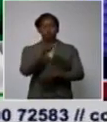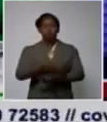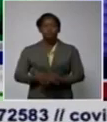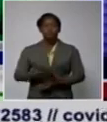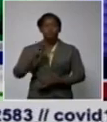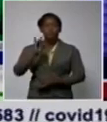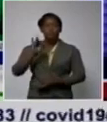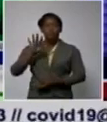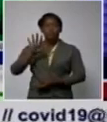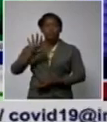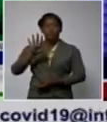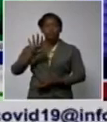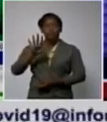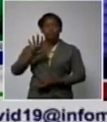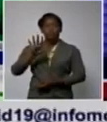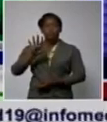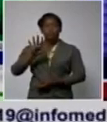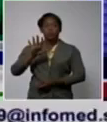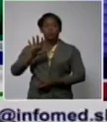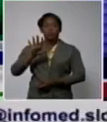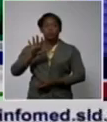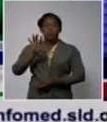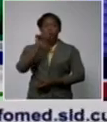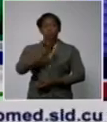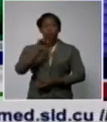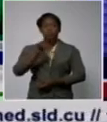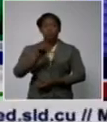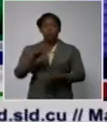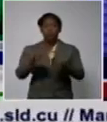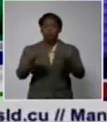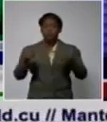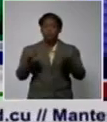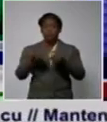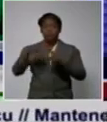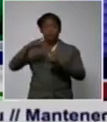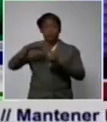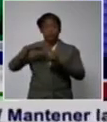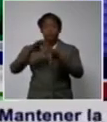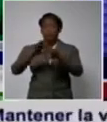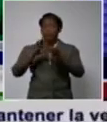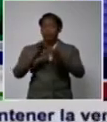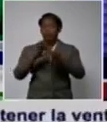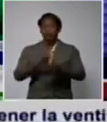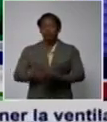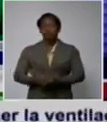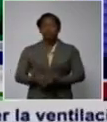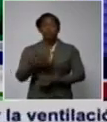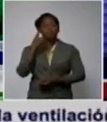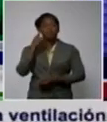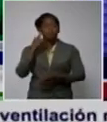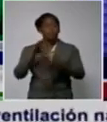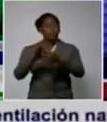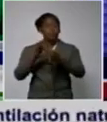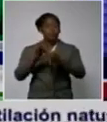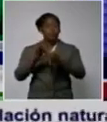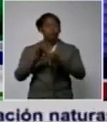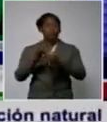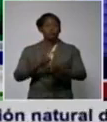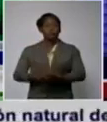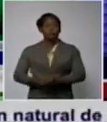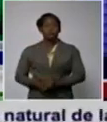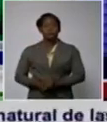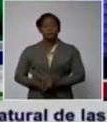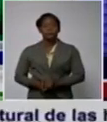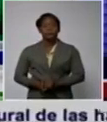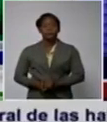pacientes confirmados en nuestras salas de terapia intensiva, 15 más que el día anterior. Un número